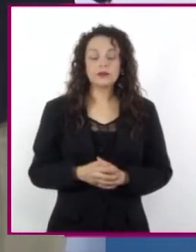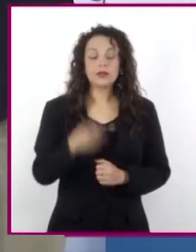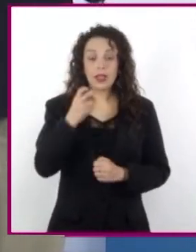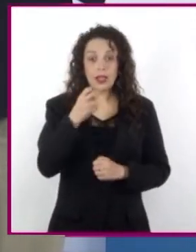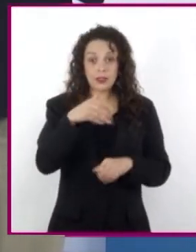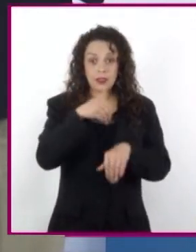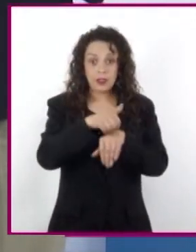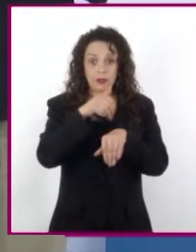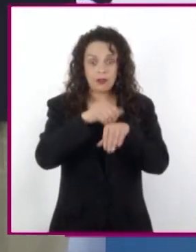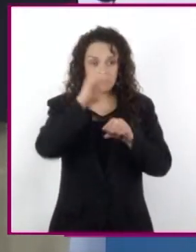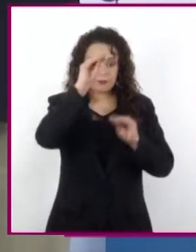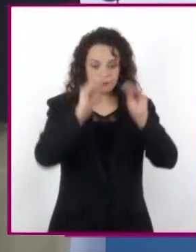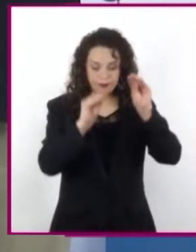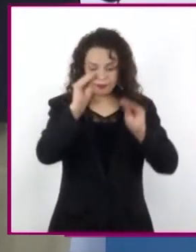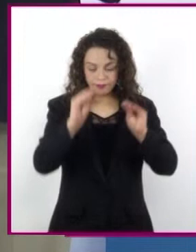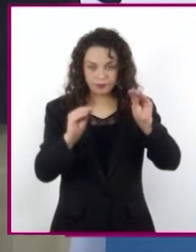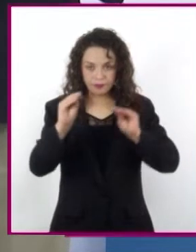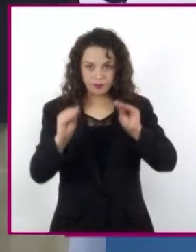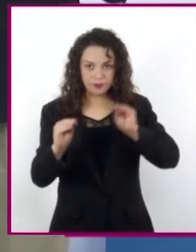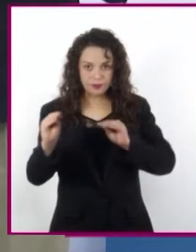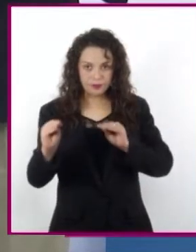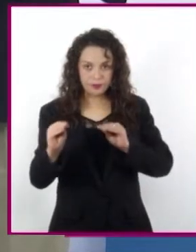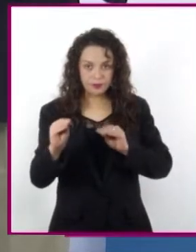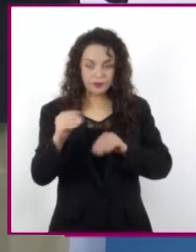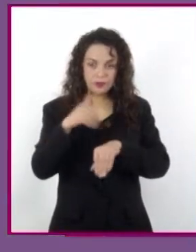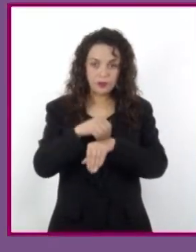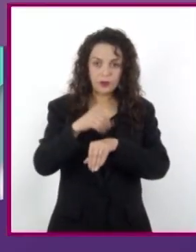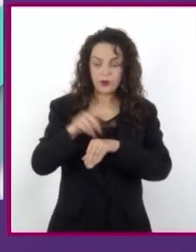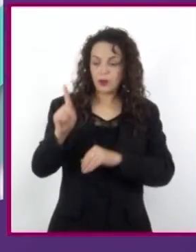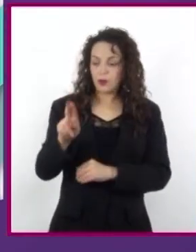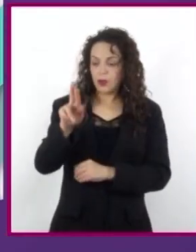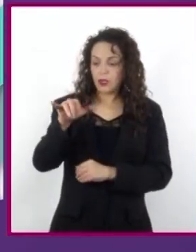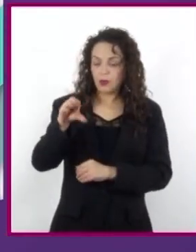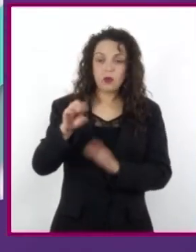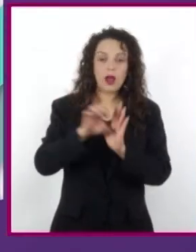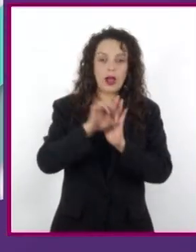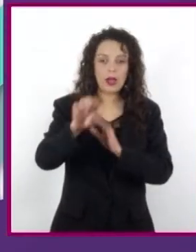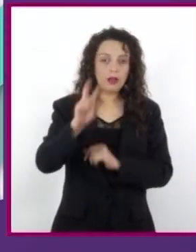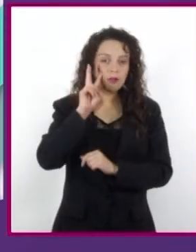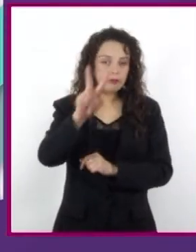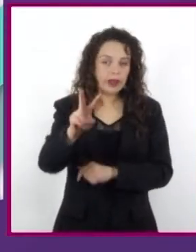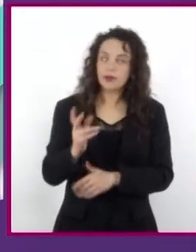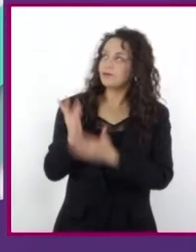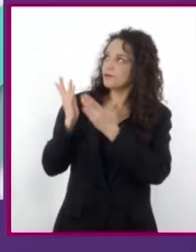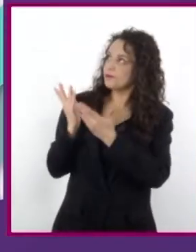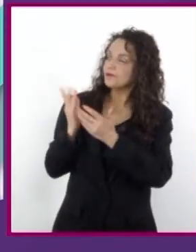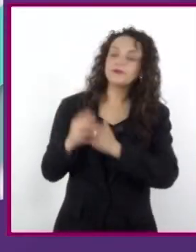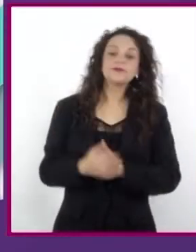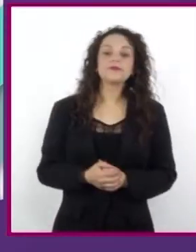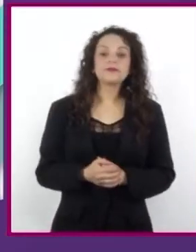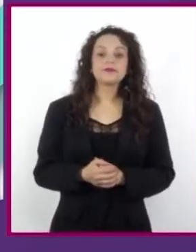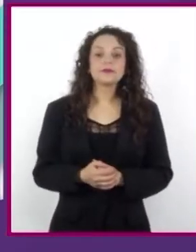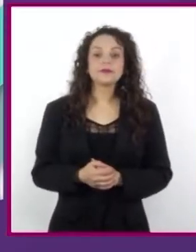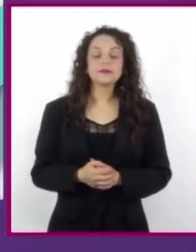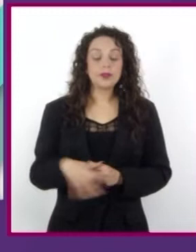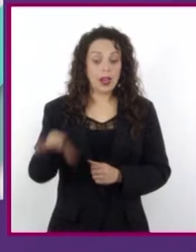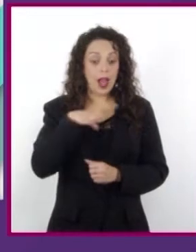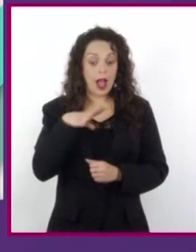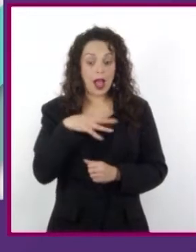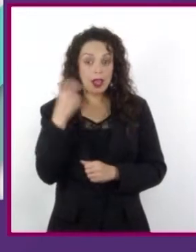números en números primos. Veamos un ejemplo. Supongamos que tenemos el siguiente binomio: